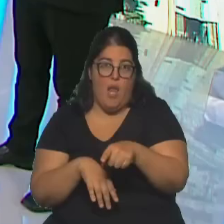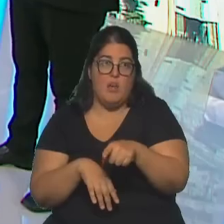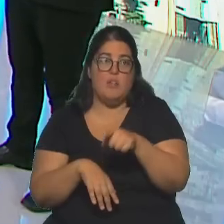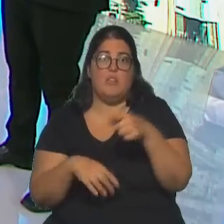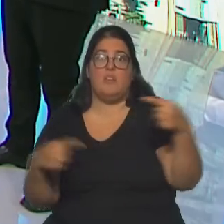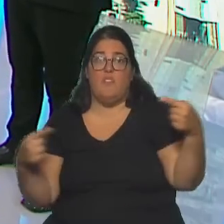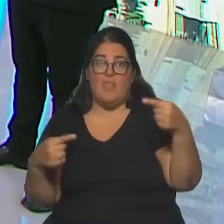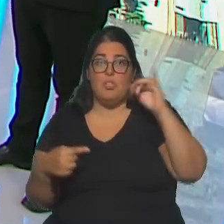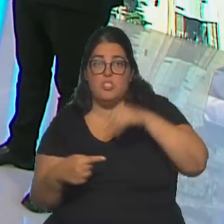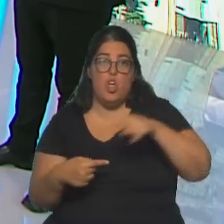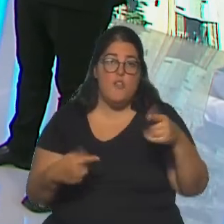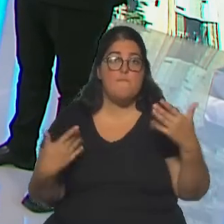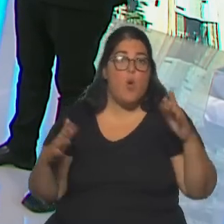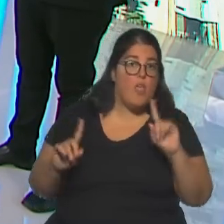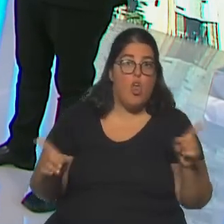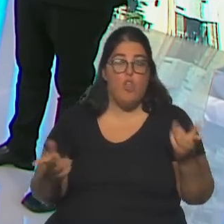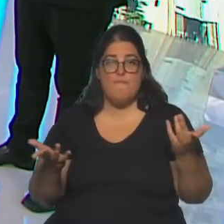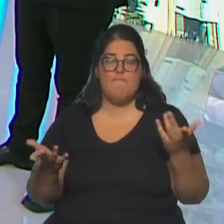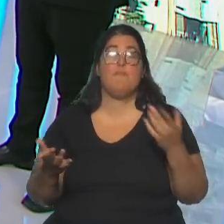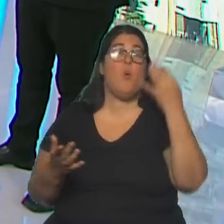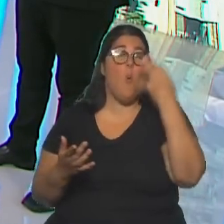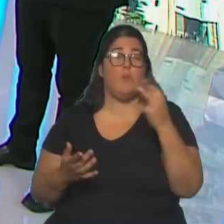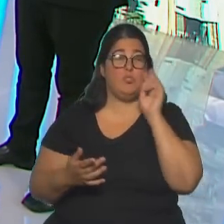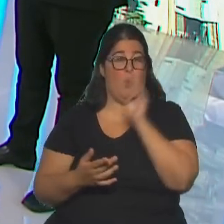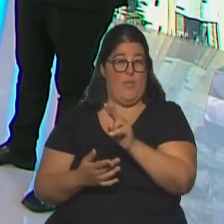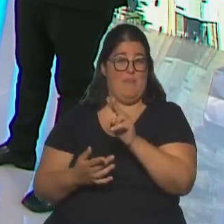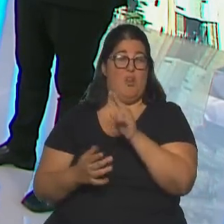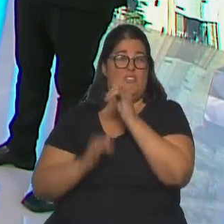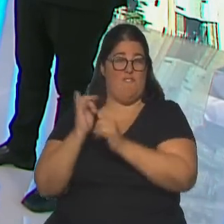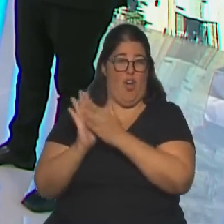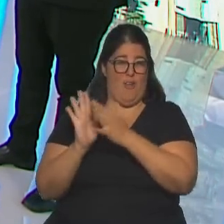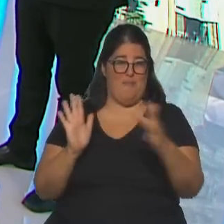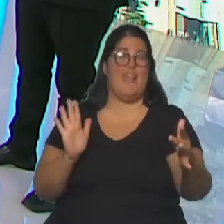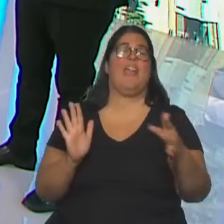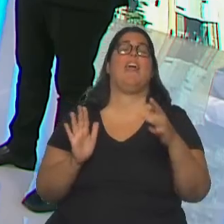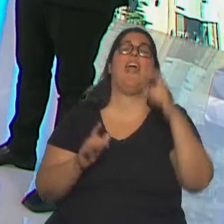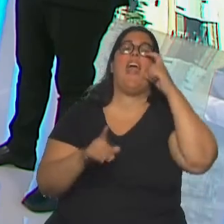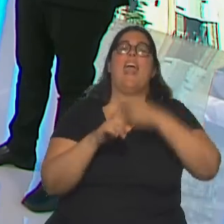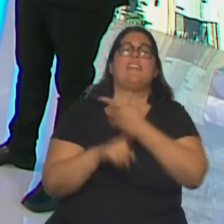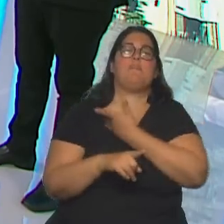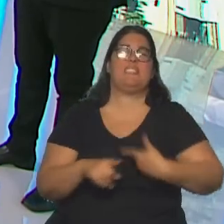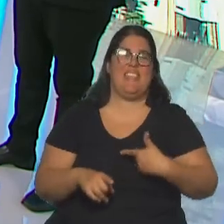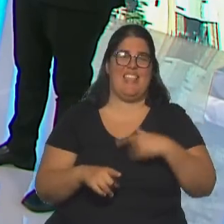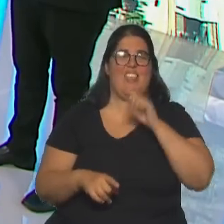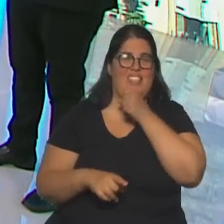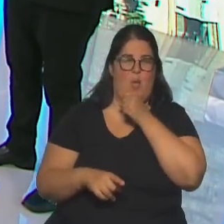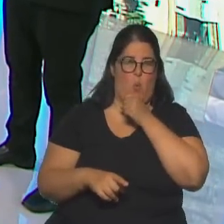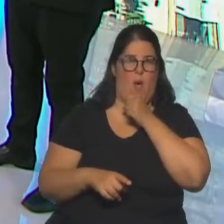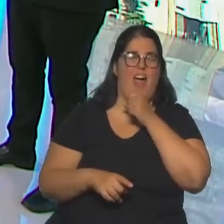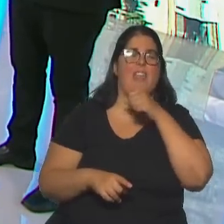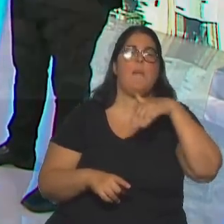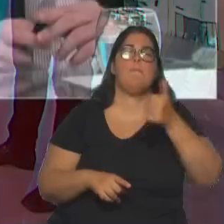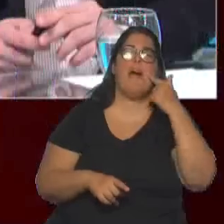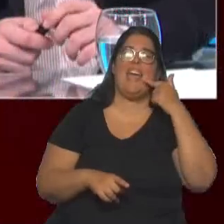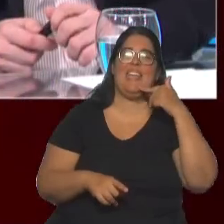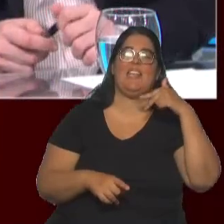posible. Porque casualmente esta gira que fue mostrada en el informe del expresidente de Taiwán, Ma